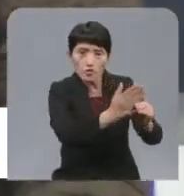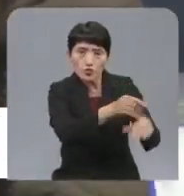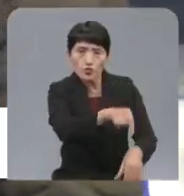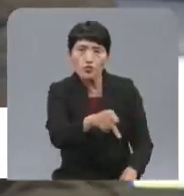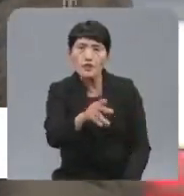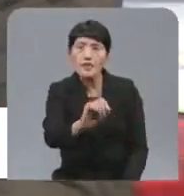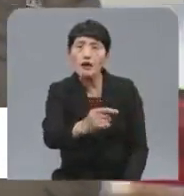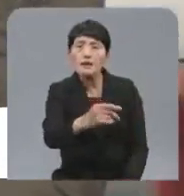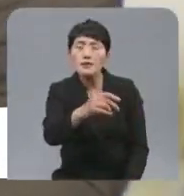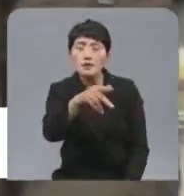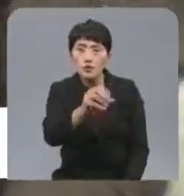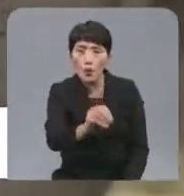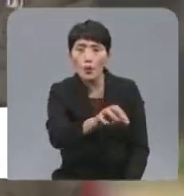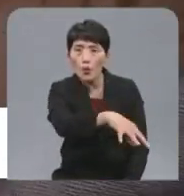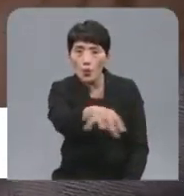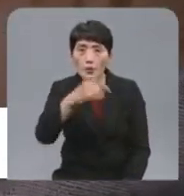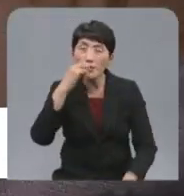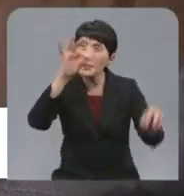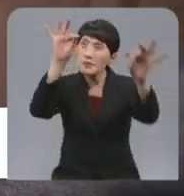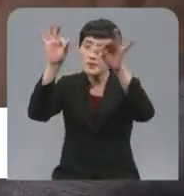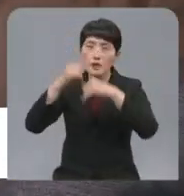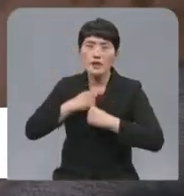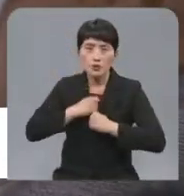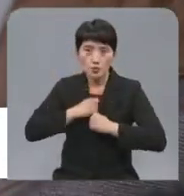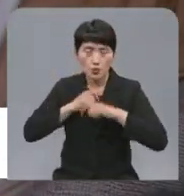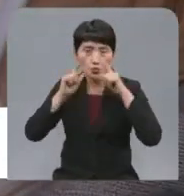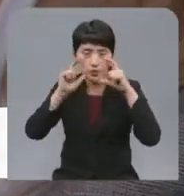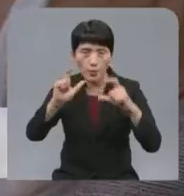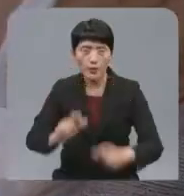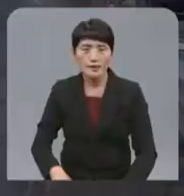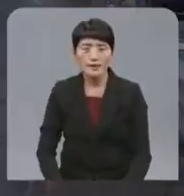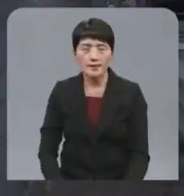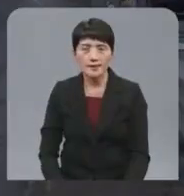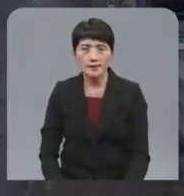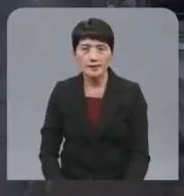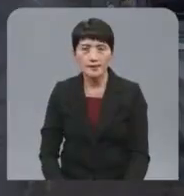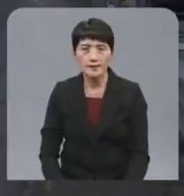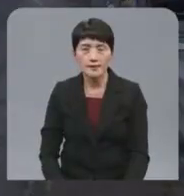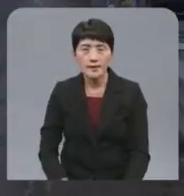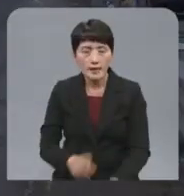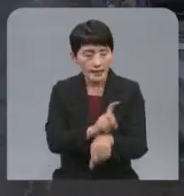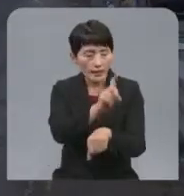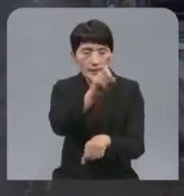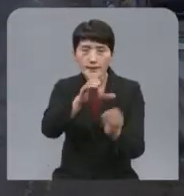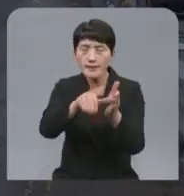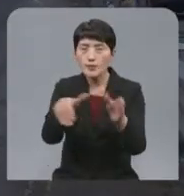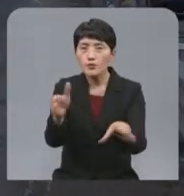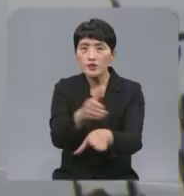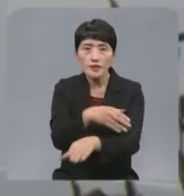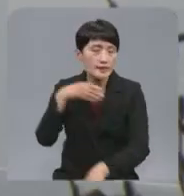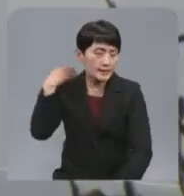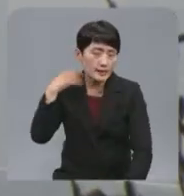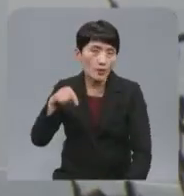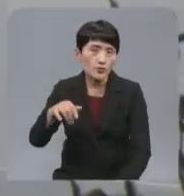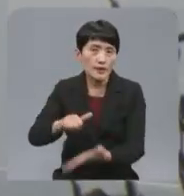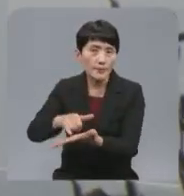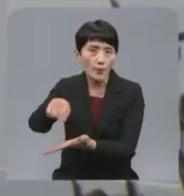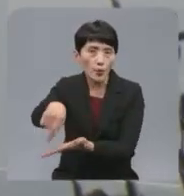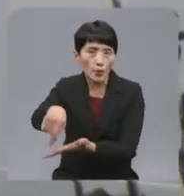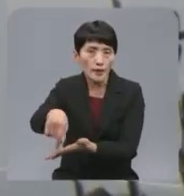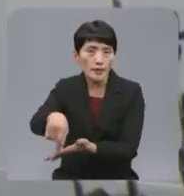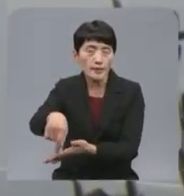de óxido de nitrógeno o hidrocarburos por kilómetro recorrido o aquellos diesel Que superen 0, gramos por kilómetro